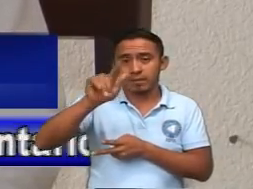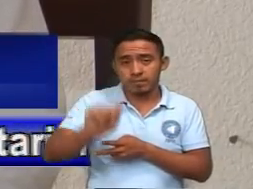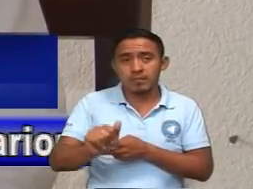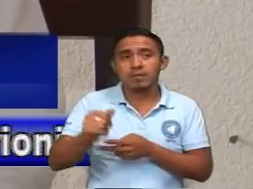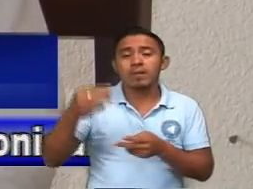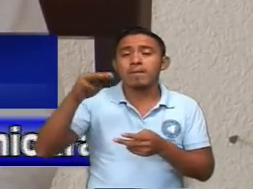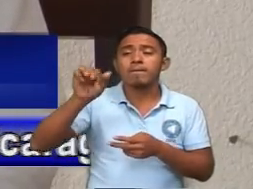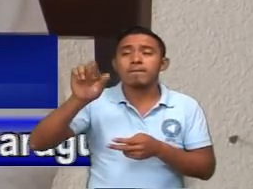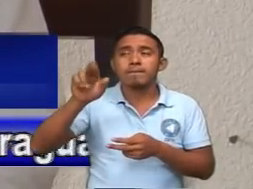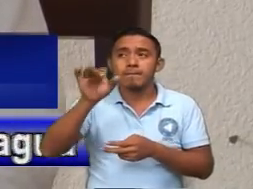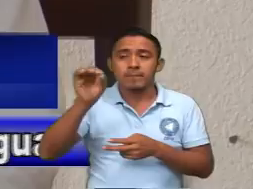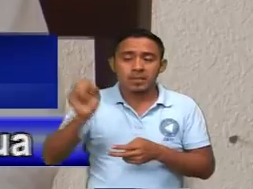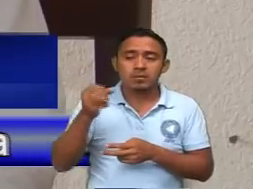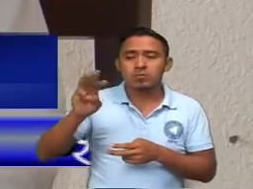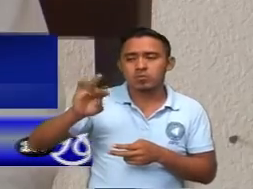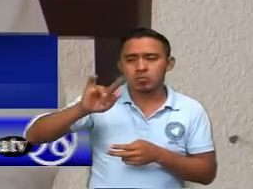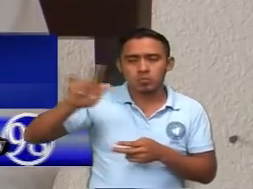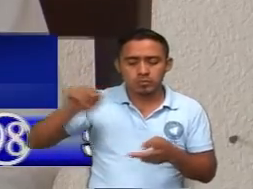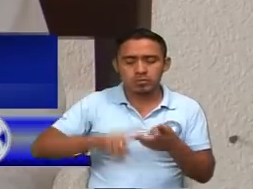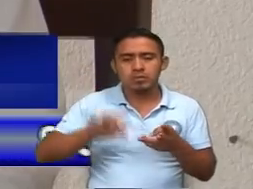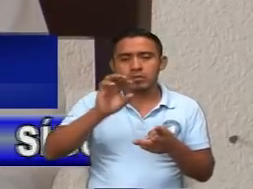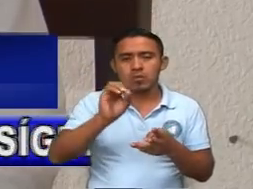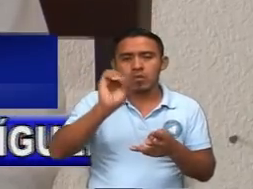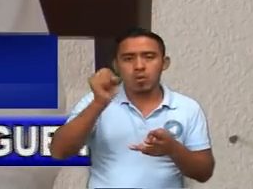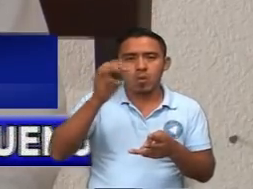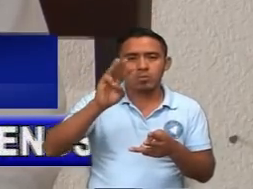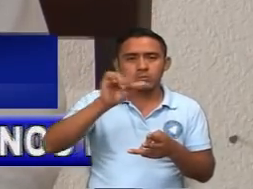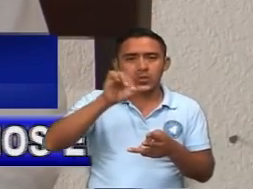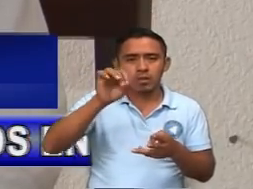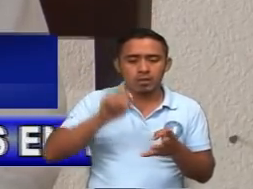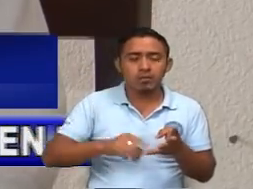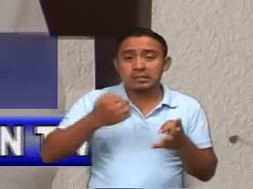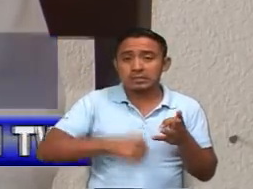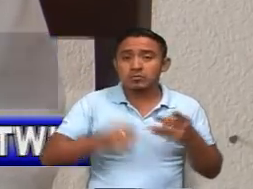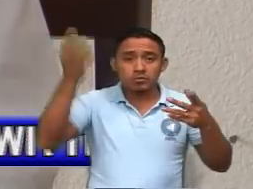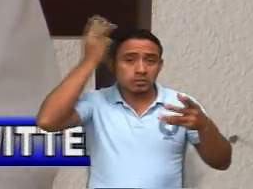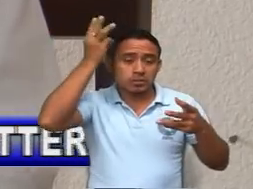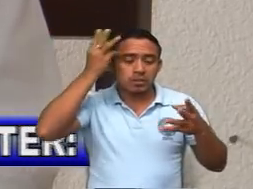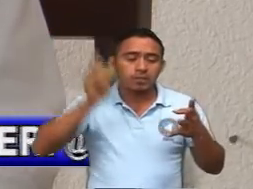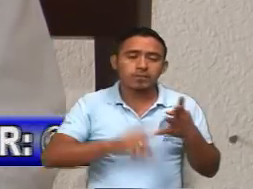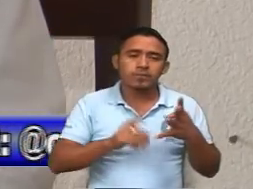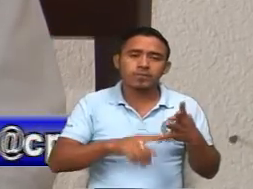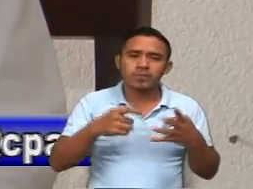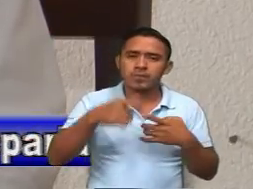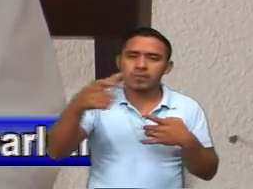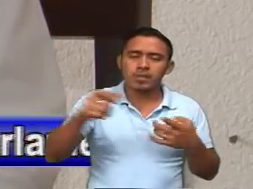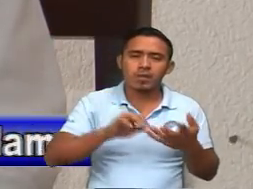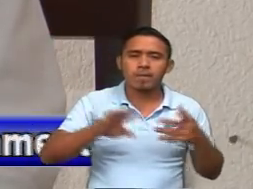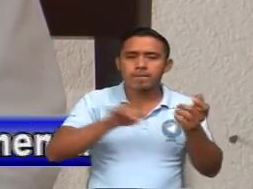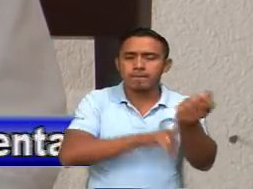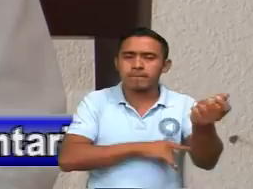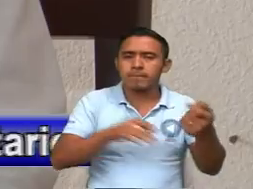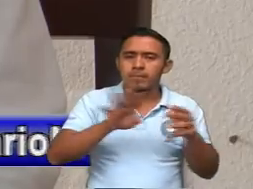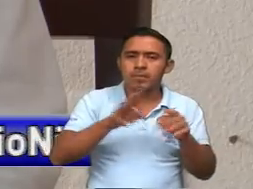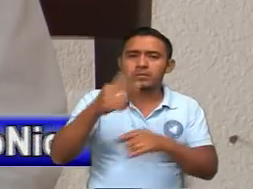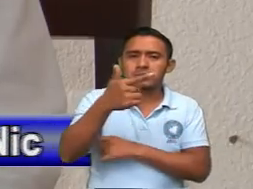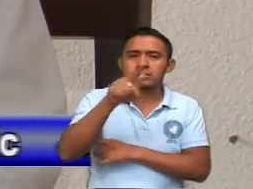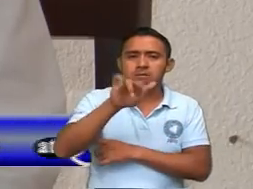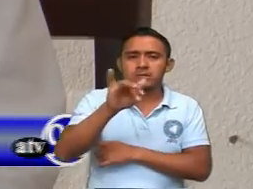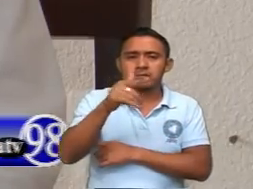banda, Josualdo Bolaño, Bolañito, de los Hijos del Rey, y está invitada también la hermana Yeya